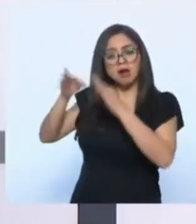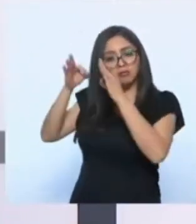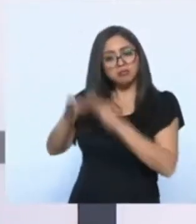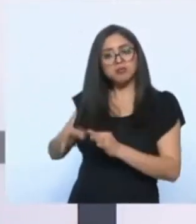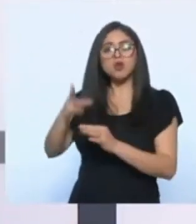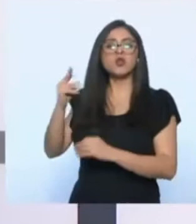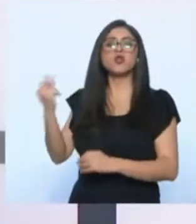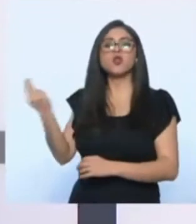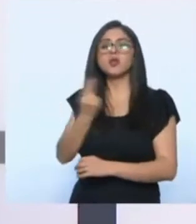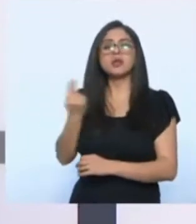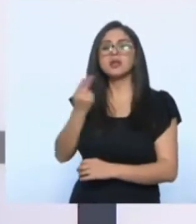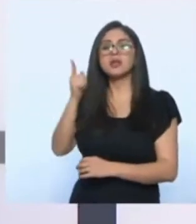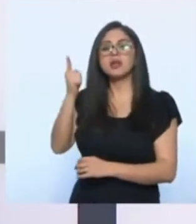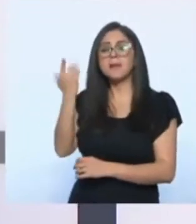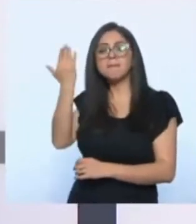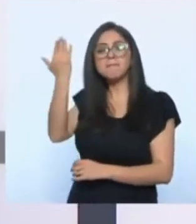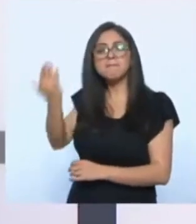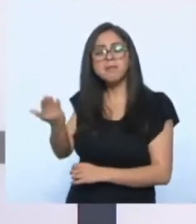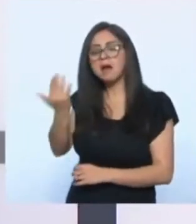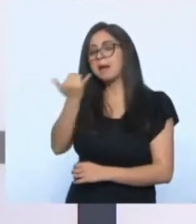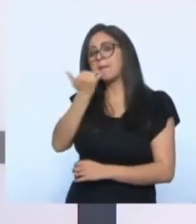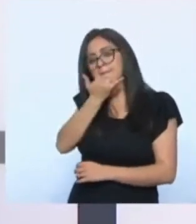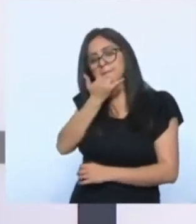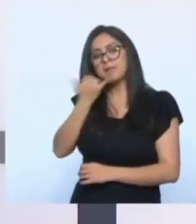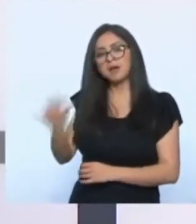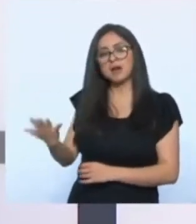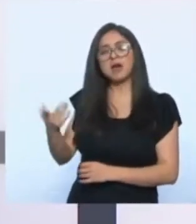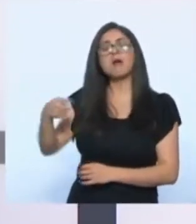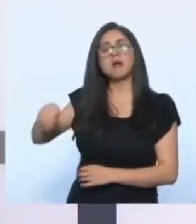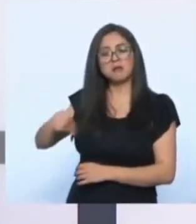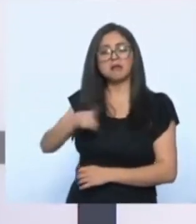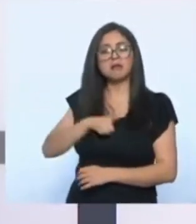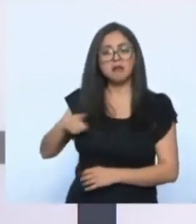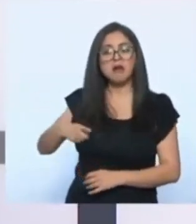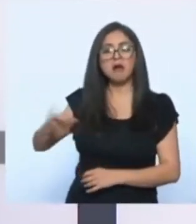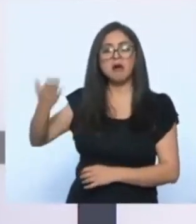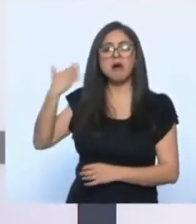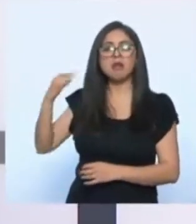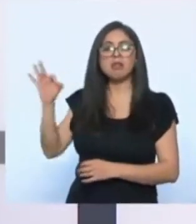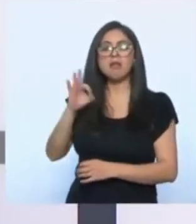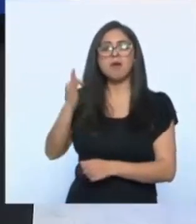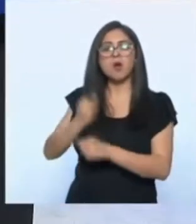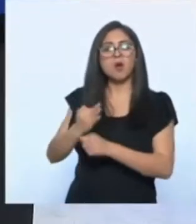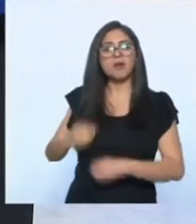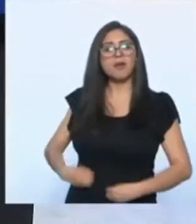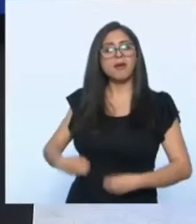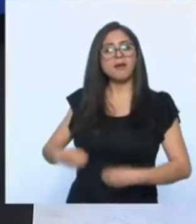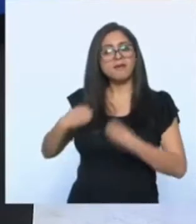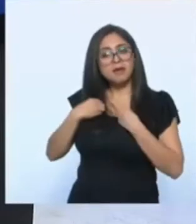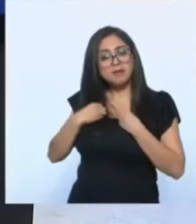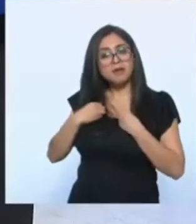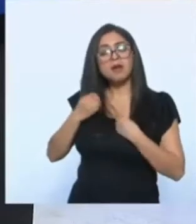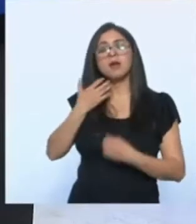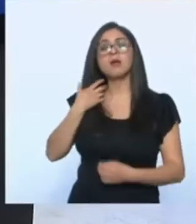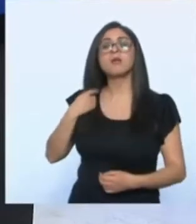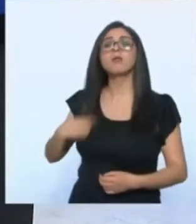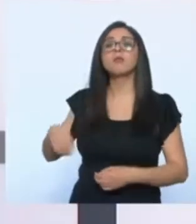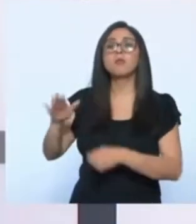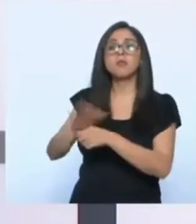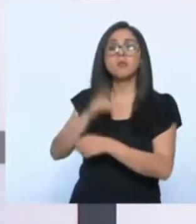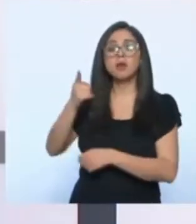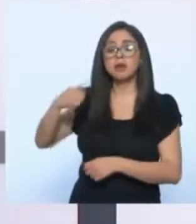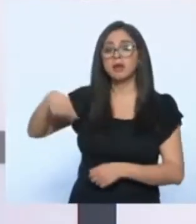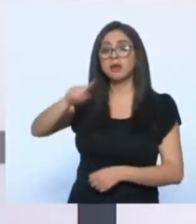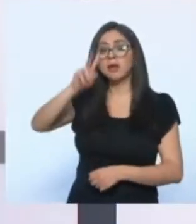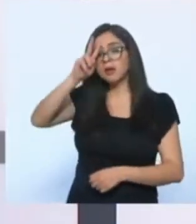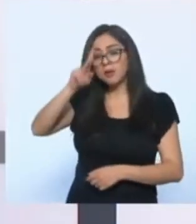necesarias las disculpas y hubiera podido estar viva a lo mejor. Porque también este tipo de violencia se